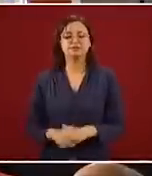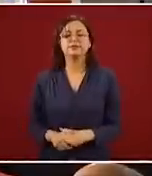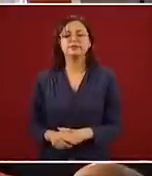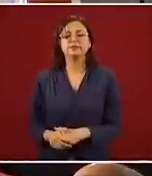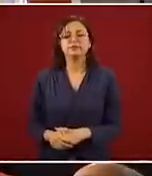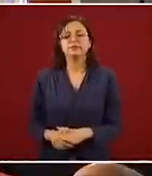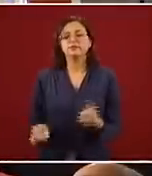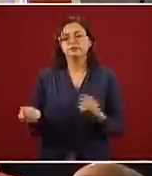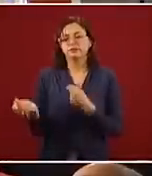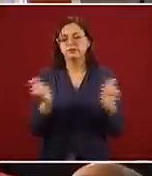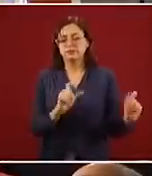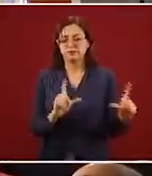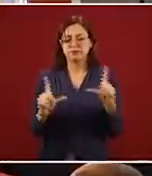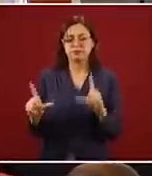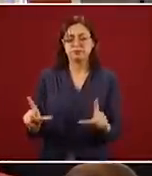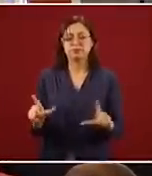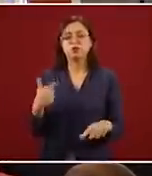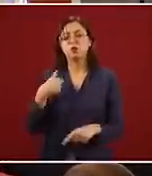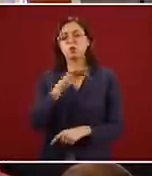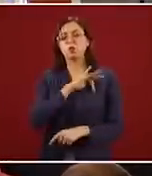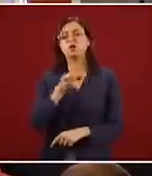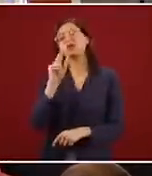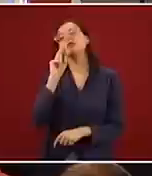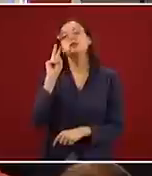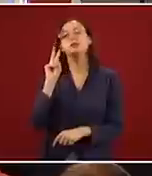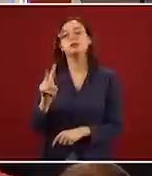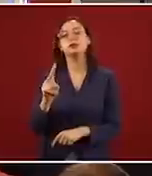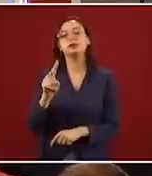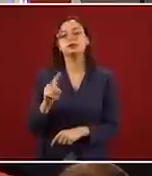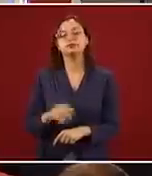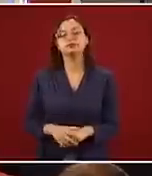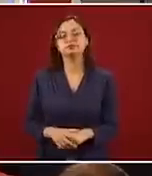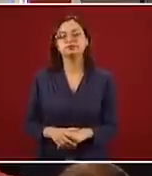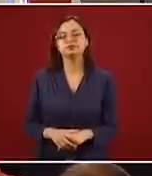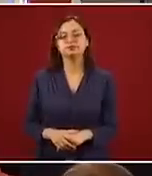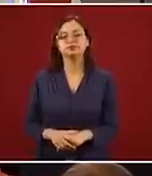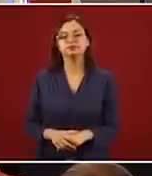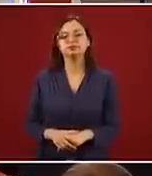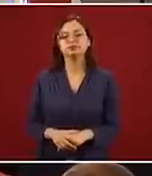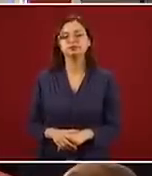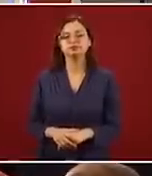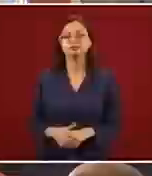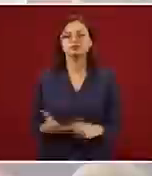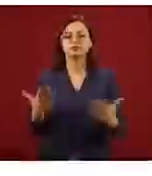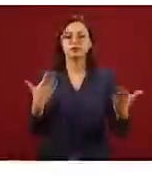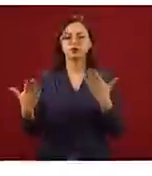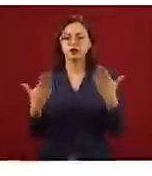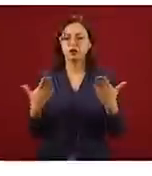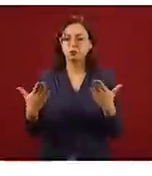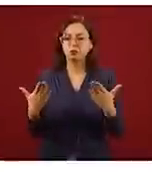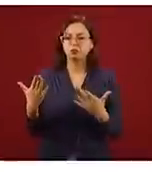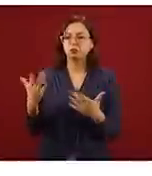más acelerada, vemos de manera específica, no existen indicadores referenciales, indicadores de